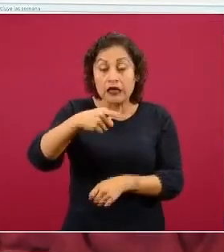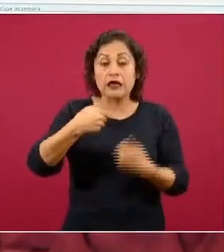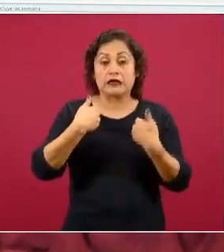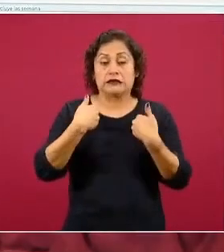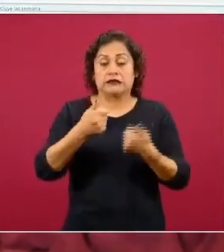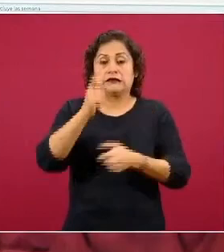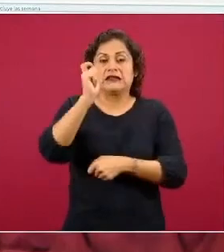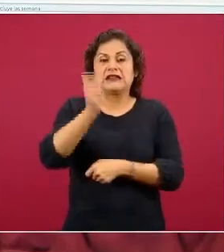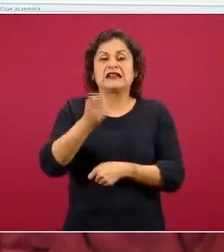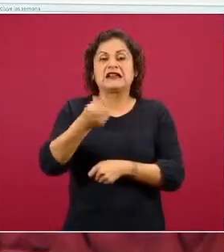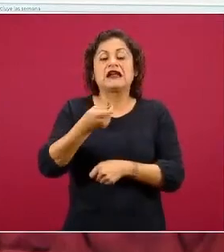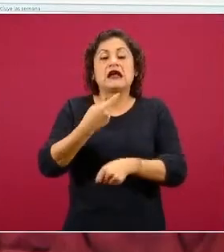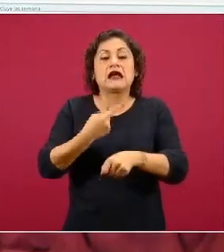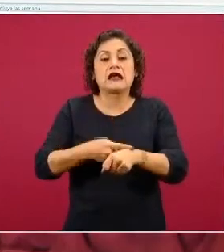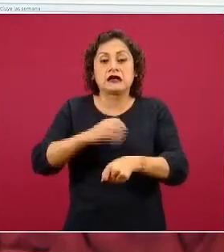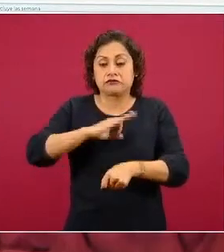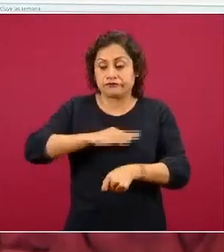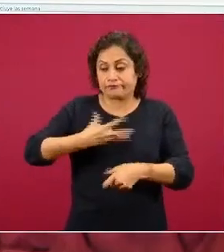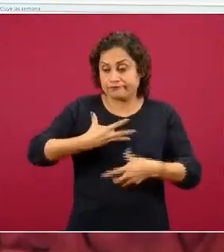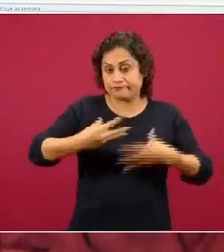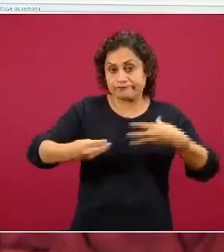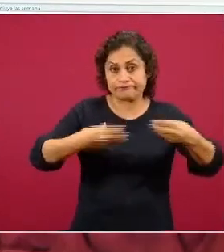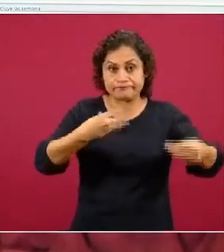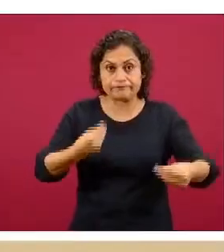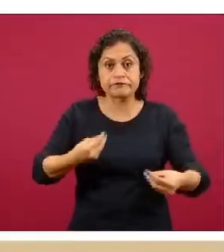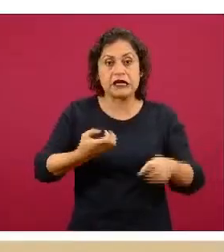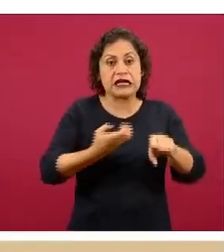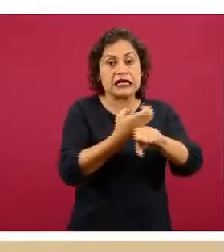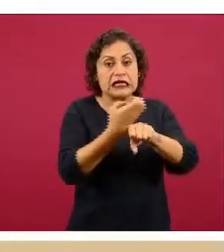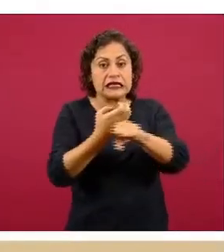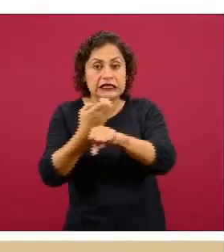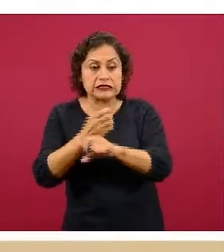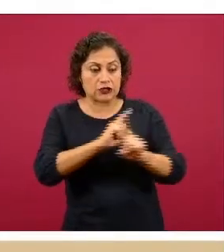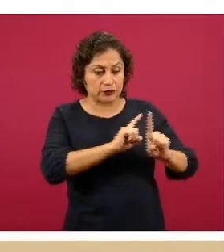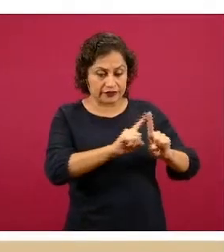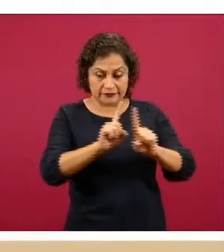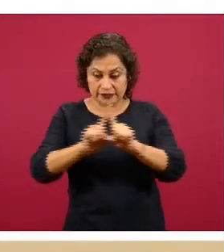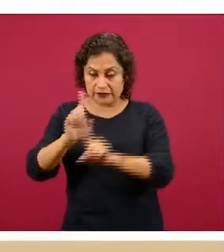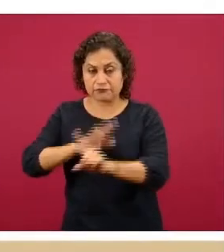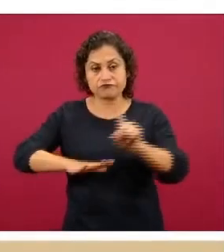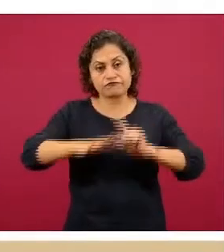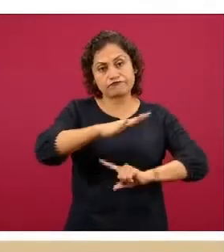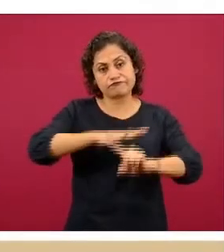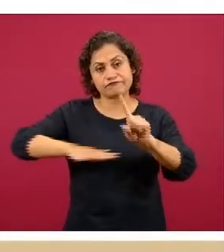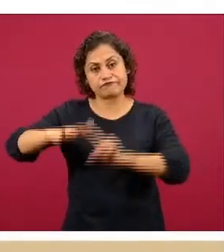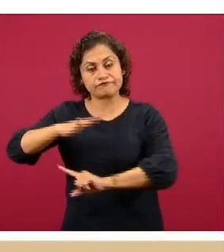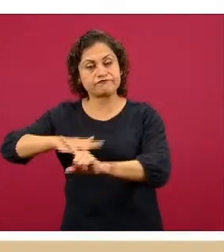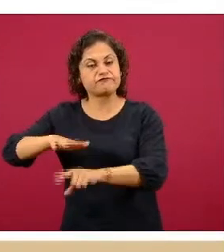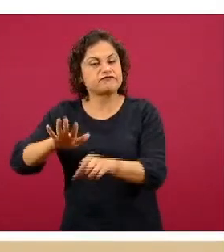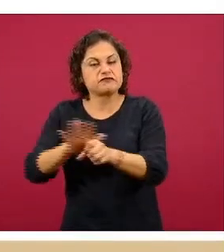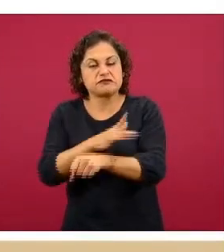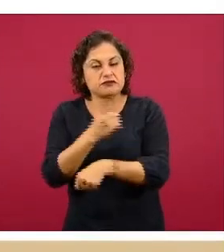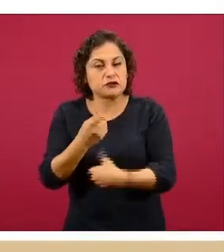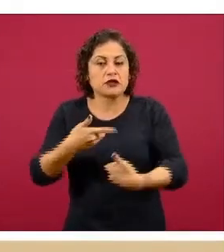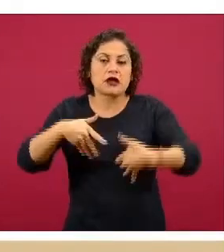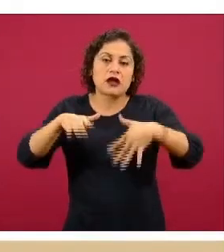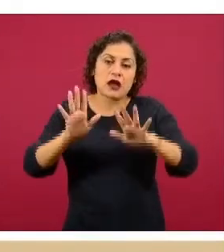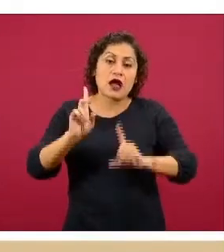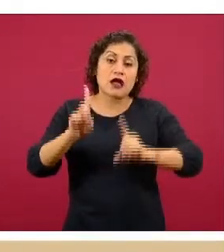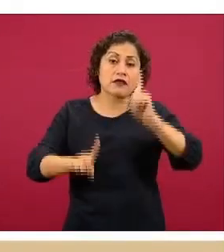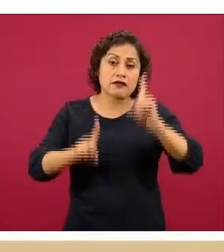forma diferente en cada una entidad. Y no es reflejo, quiere decir muchas cosas, quiere decir las